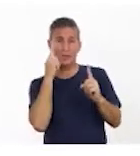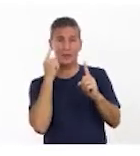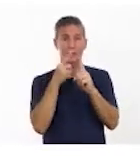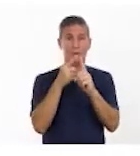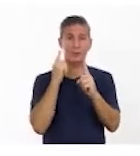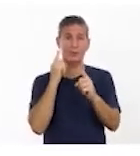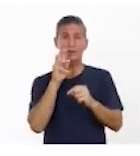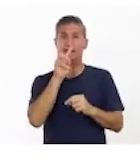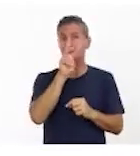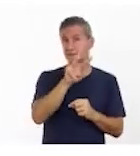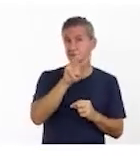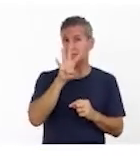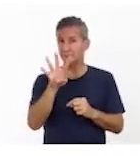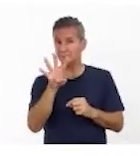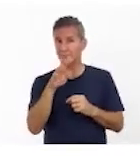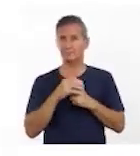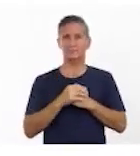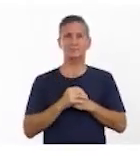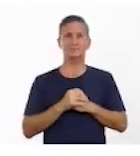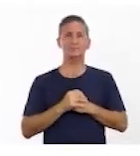objetivos 3 y 4.